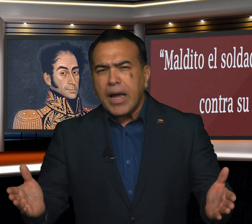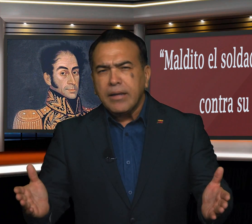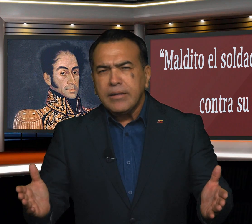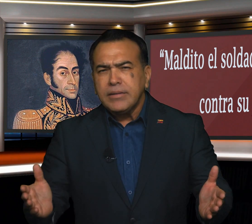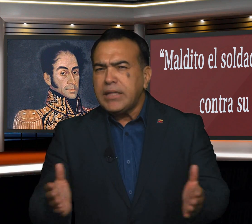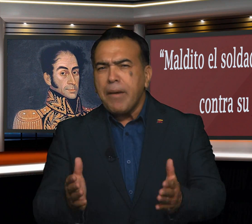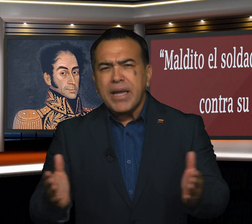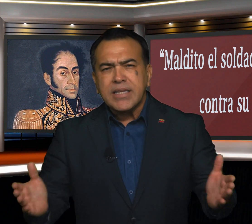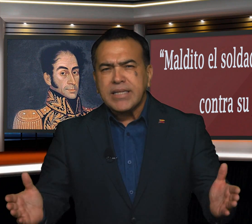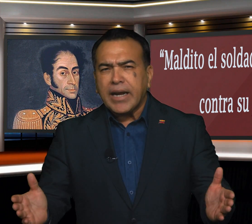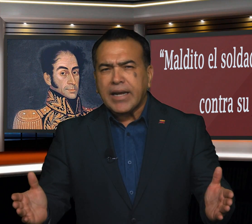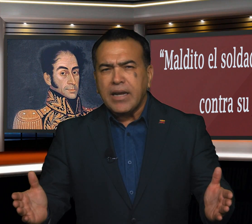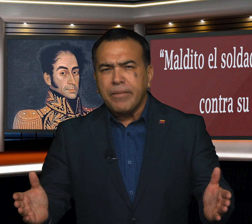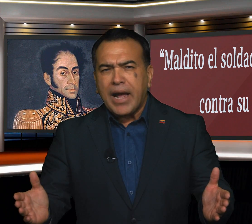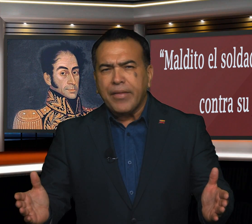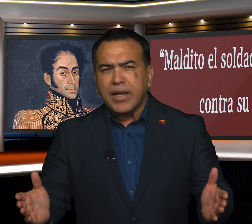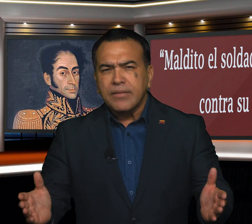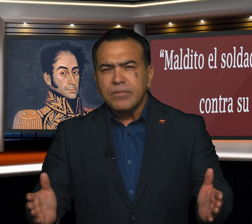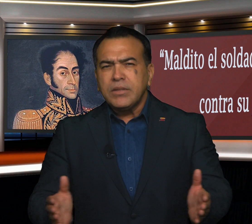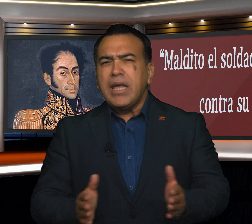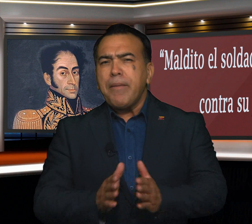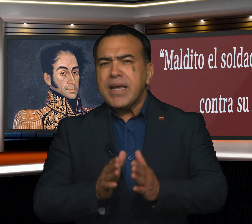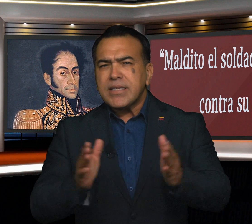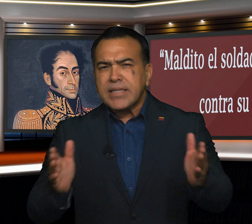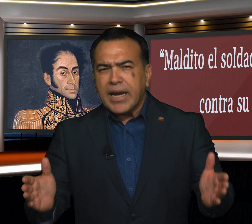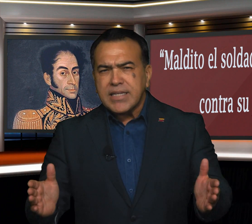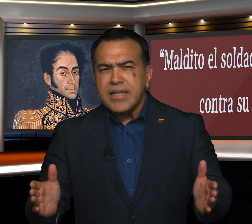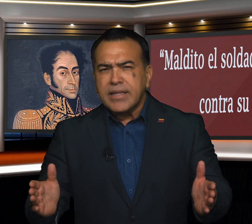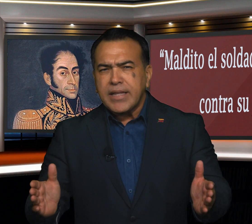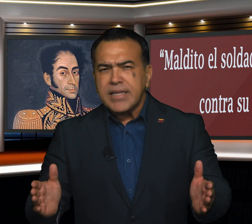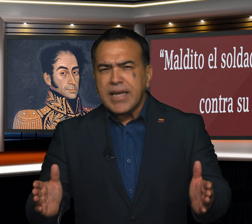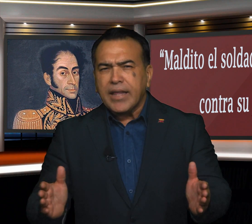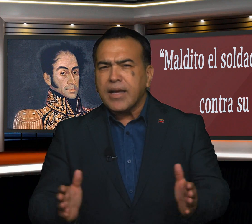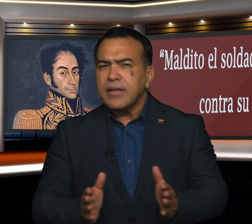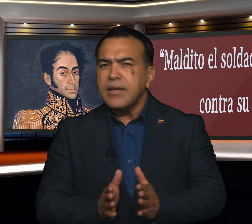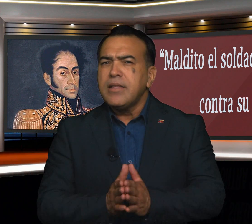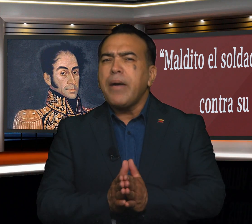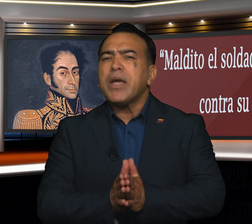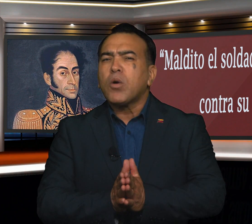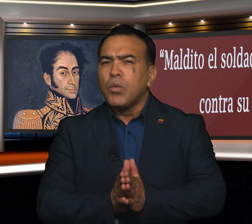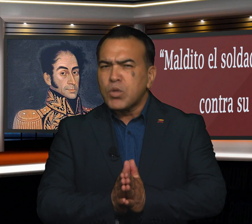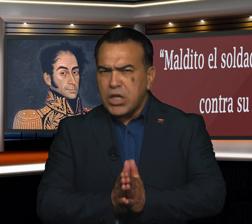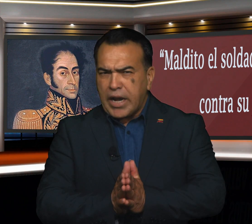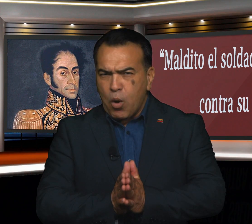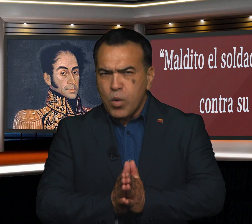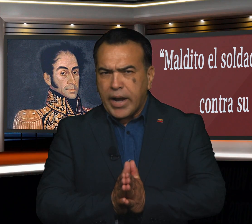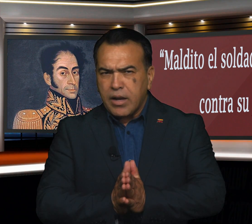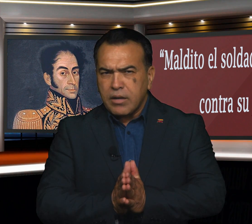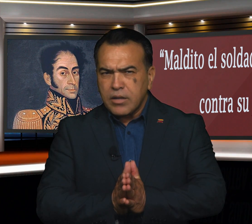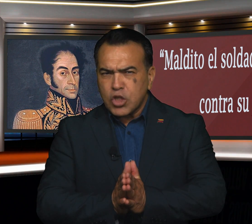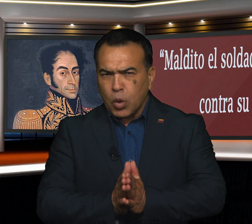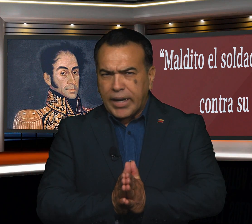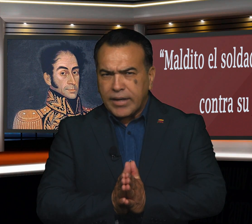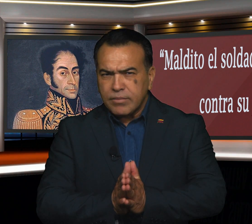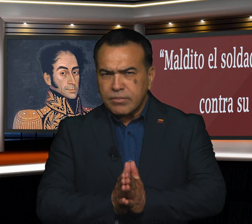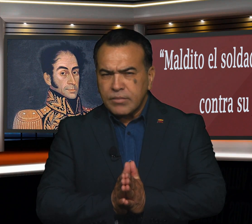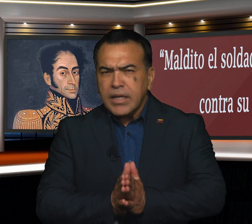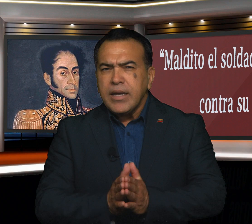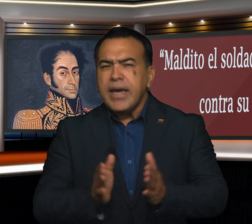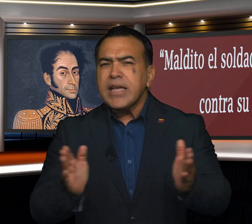ya deben estar calibradas, deben estar sintetizadas y deben conducir a una